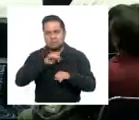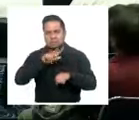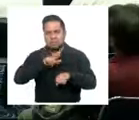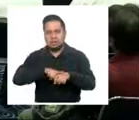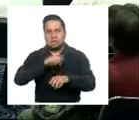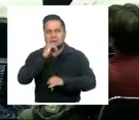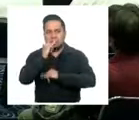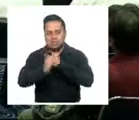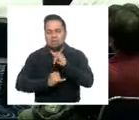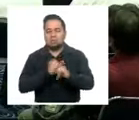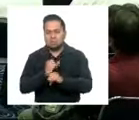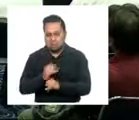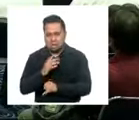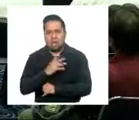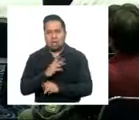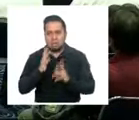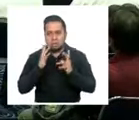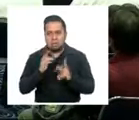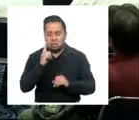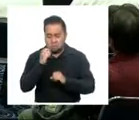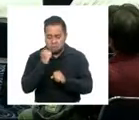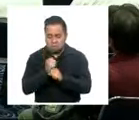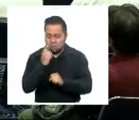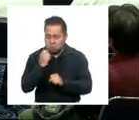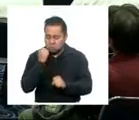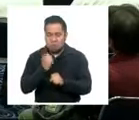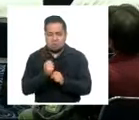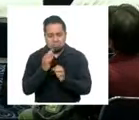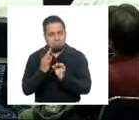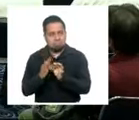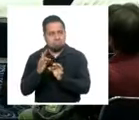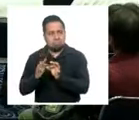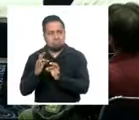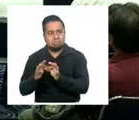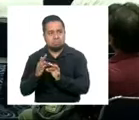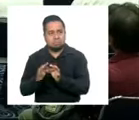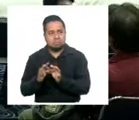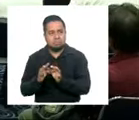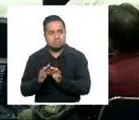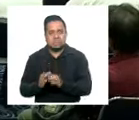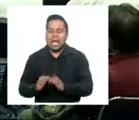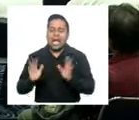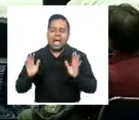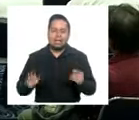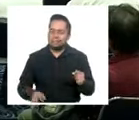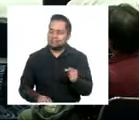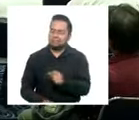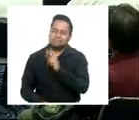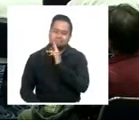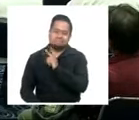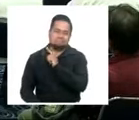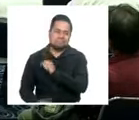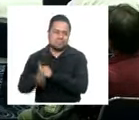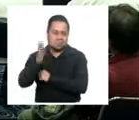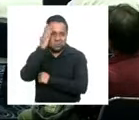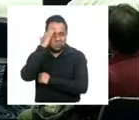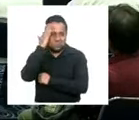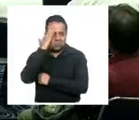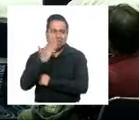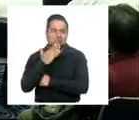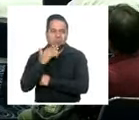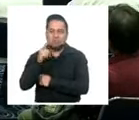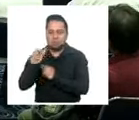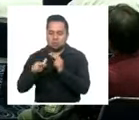un festival internacional que se hace año con año. A ver, tú que eres de esa región,